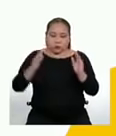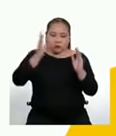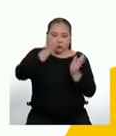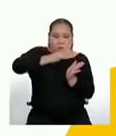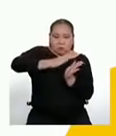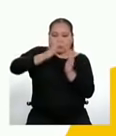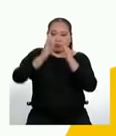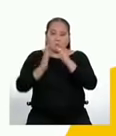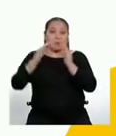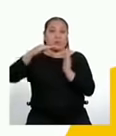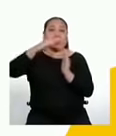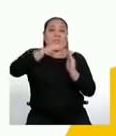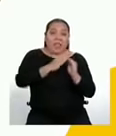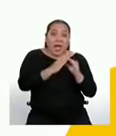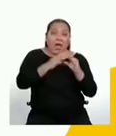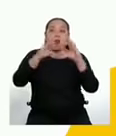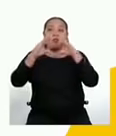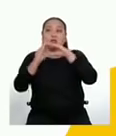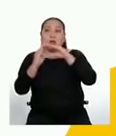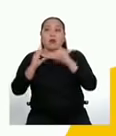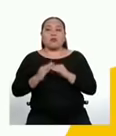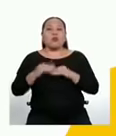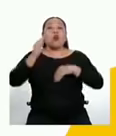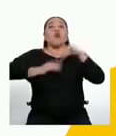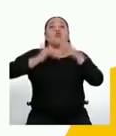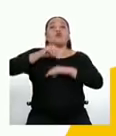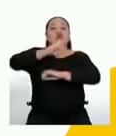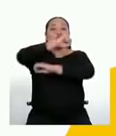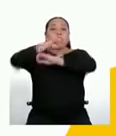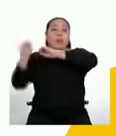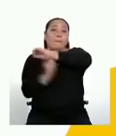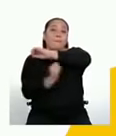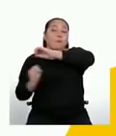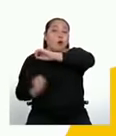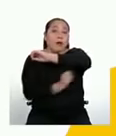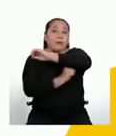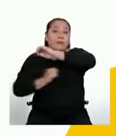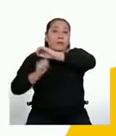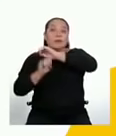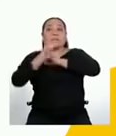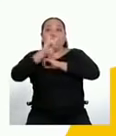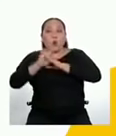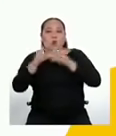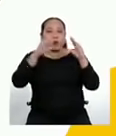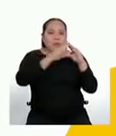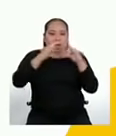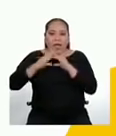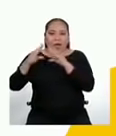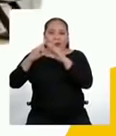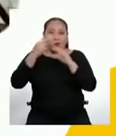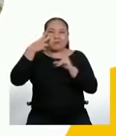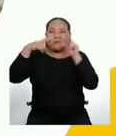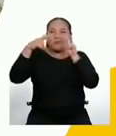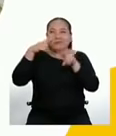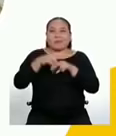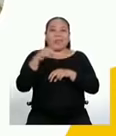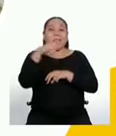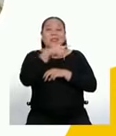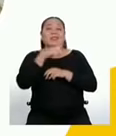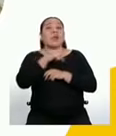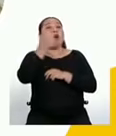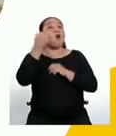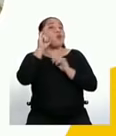observar en la imagen, en la construcción de puentes se puede observar el uso de triángulos en su estructura. En esta otra imagen